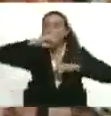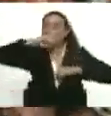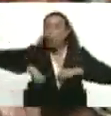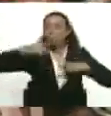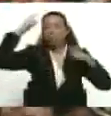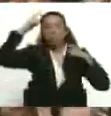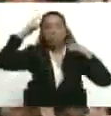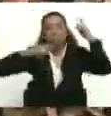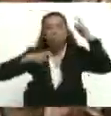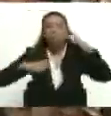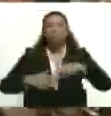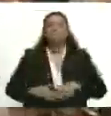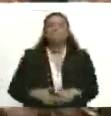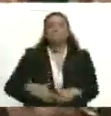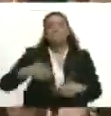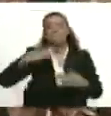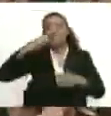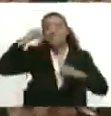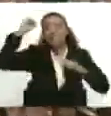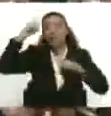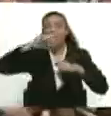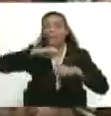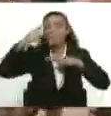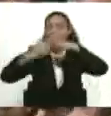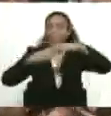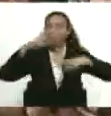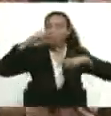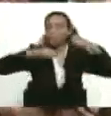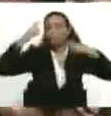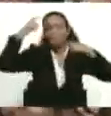¡Saludo solidario!